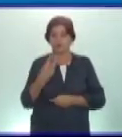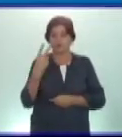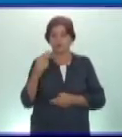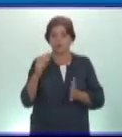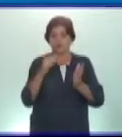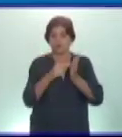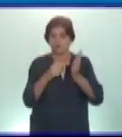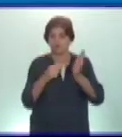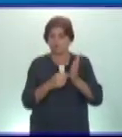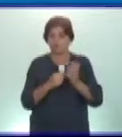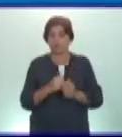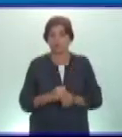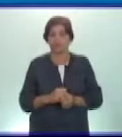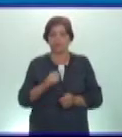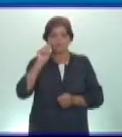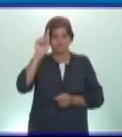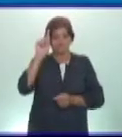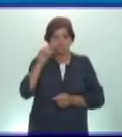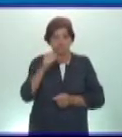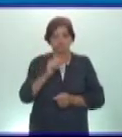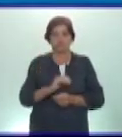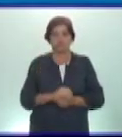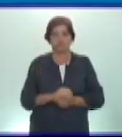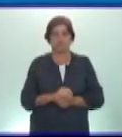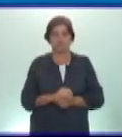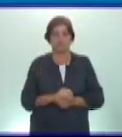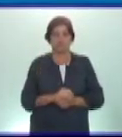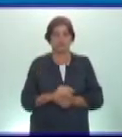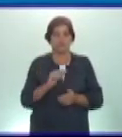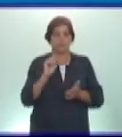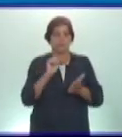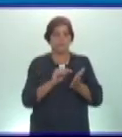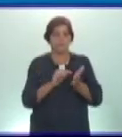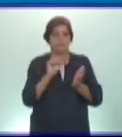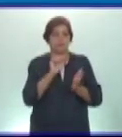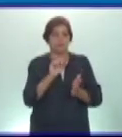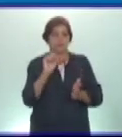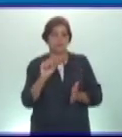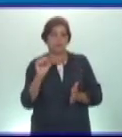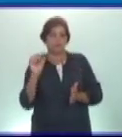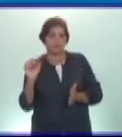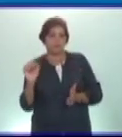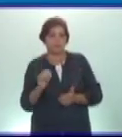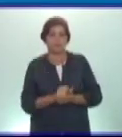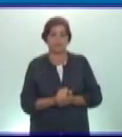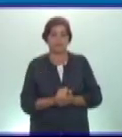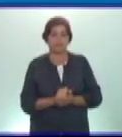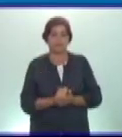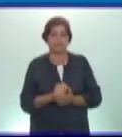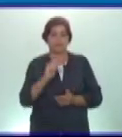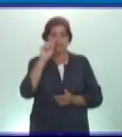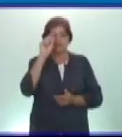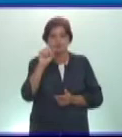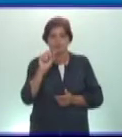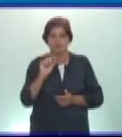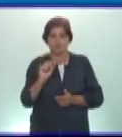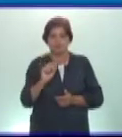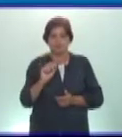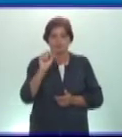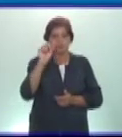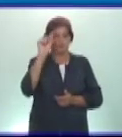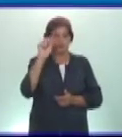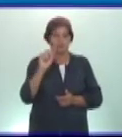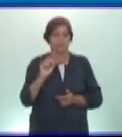puntos, las tildes, los puntos suspensivos, los signos de exclamación, el